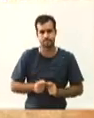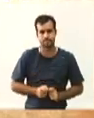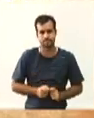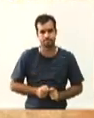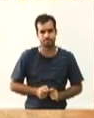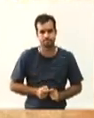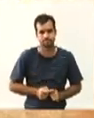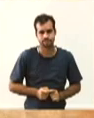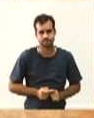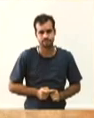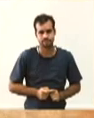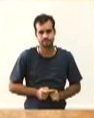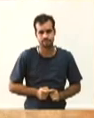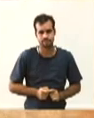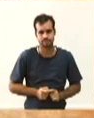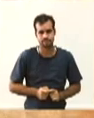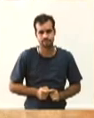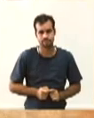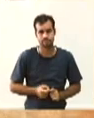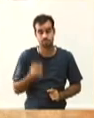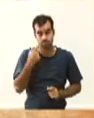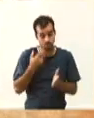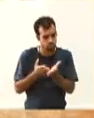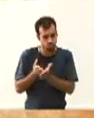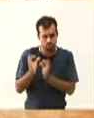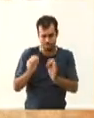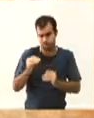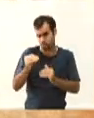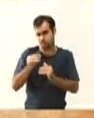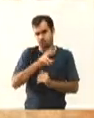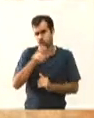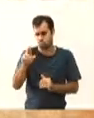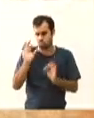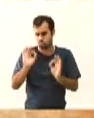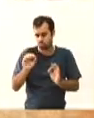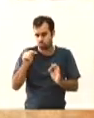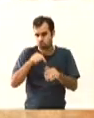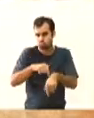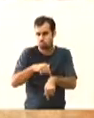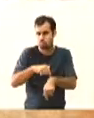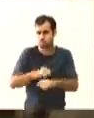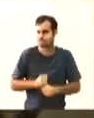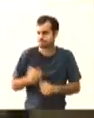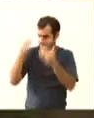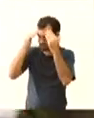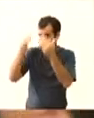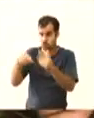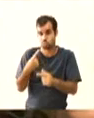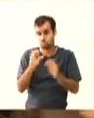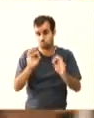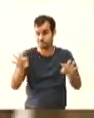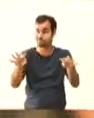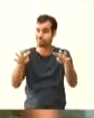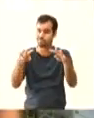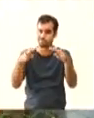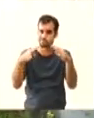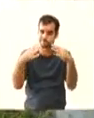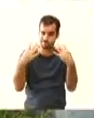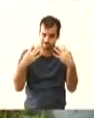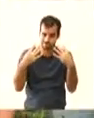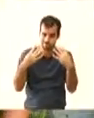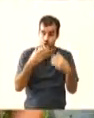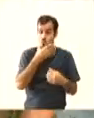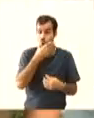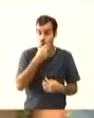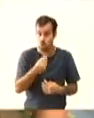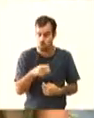permite demostrarle al mundo la continuidad de este proceso revolucionario que ha existido hasta estos momentos. Muchísimas gracias. Nosotros seguimos aquí demostrando